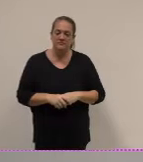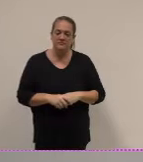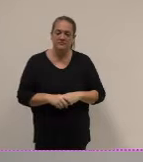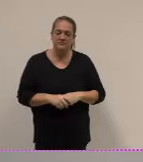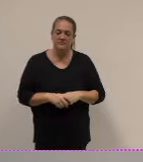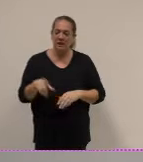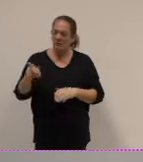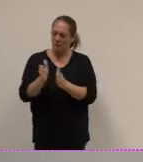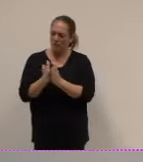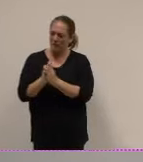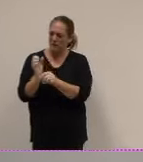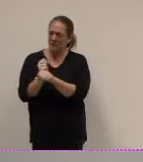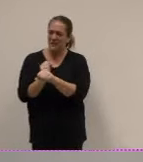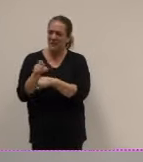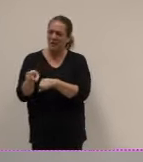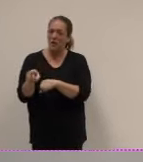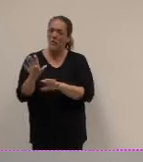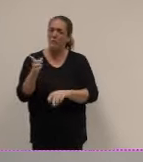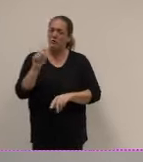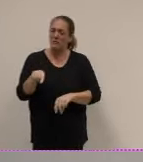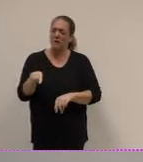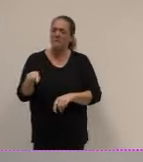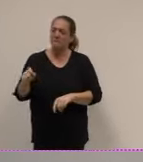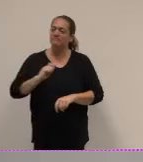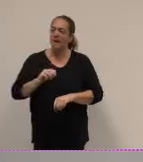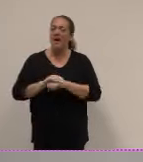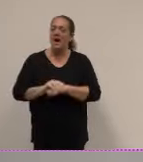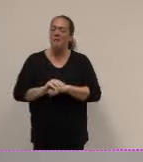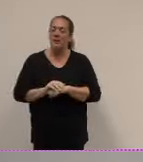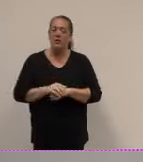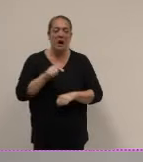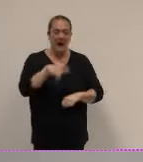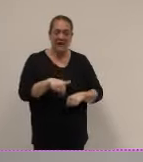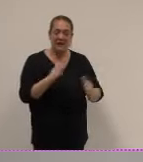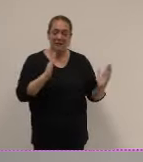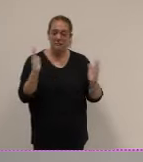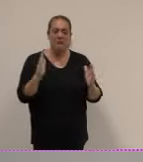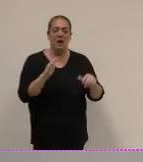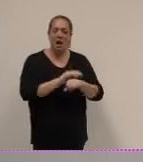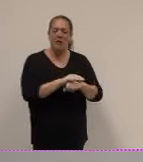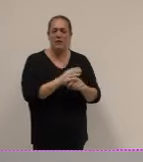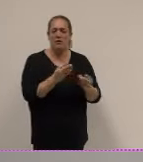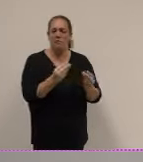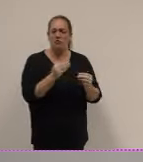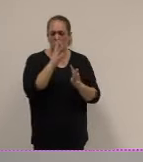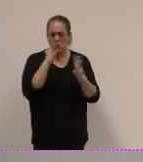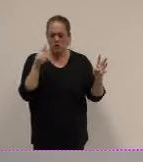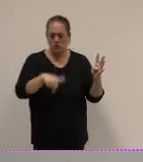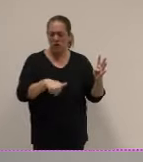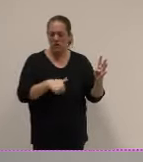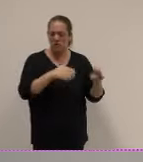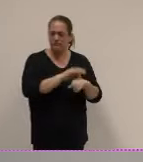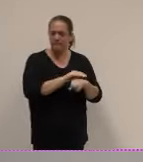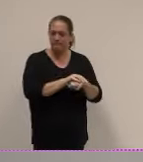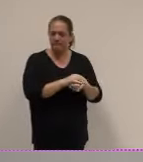Aparte de un compañero de trabajo, considero que me llevo un amigo, me llevo muchos amigos en esta andadura de estos 4 años y, por lo